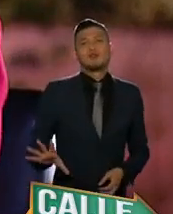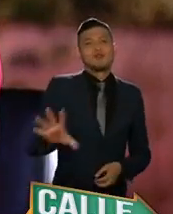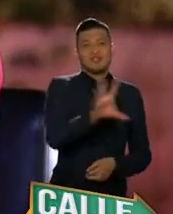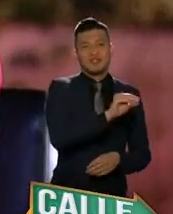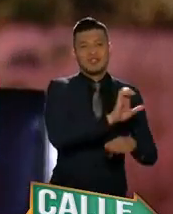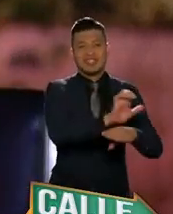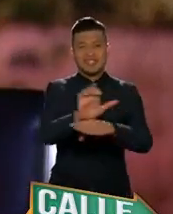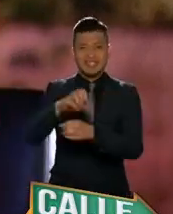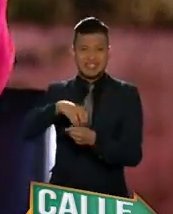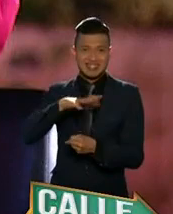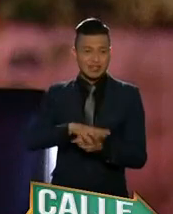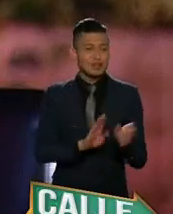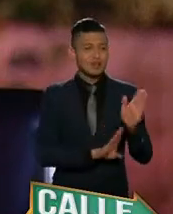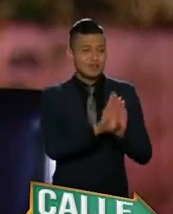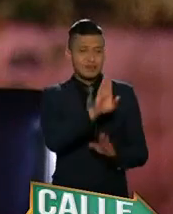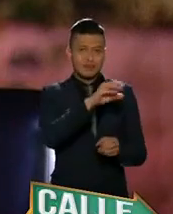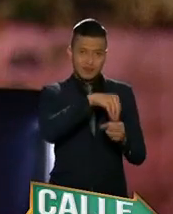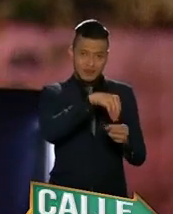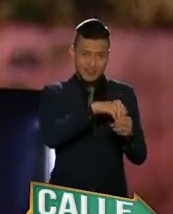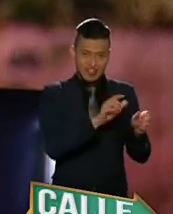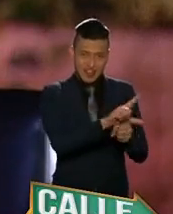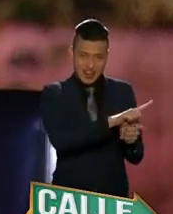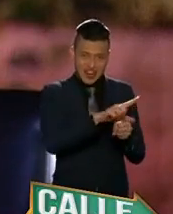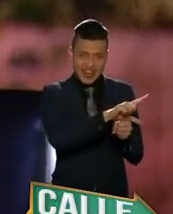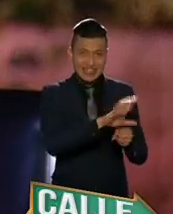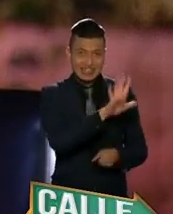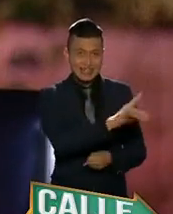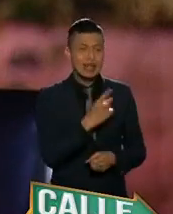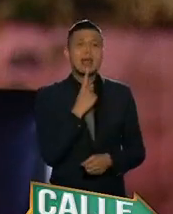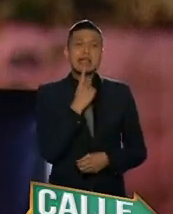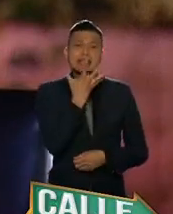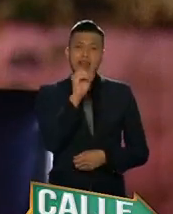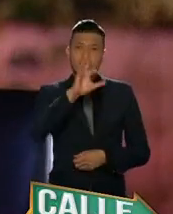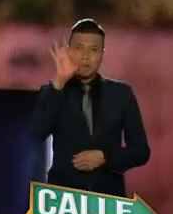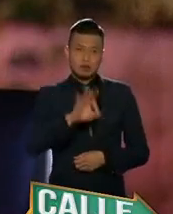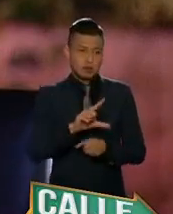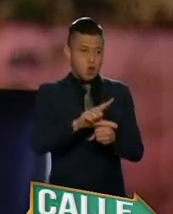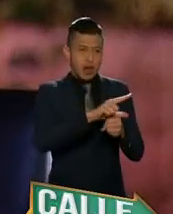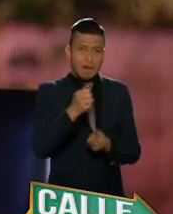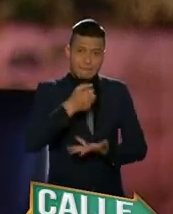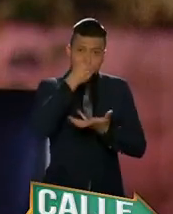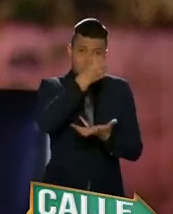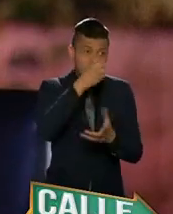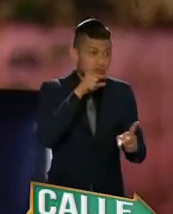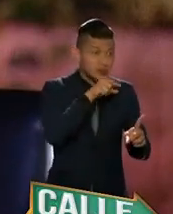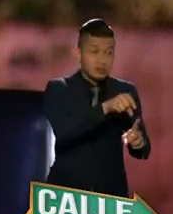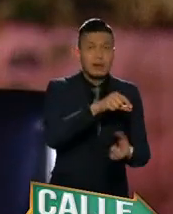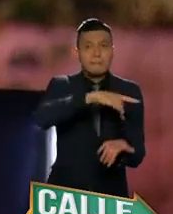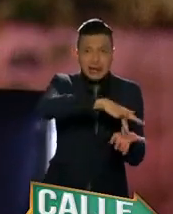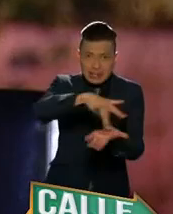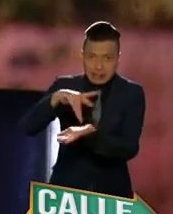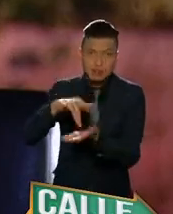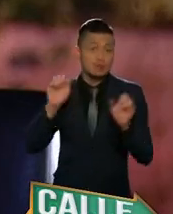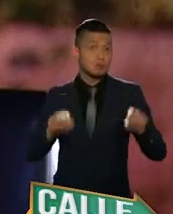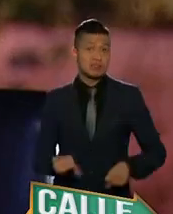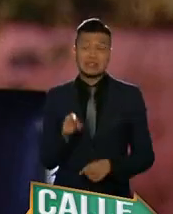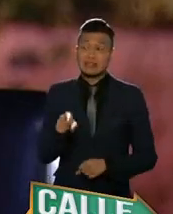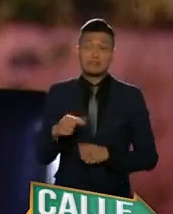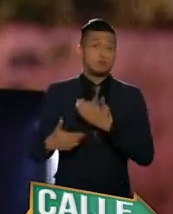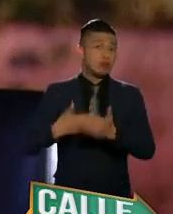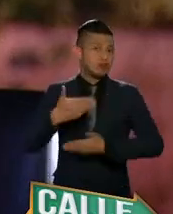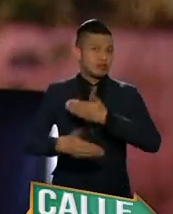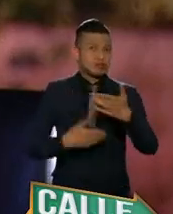todas a través de los fondos de desarrollo local, la mitad del presupuesto de las localidades dedicados a este presupuesto participativo. Así que ha sido un